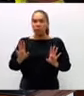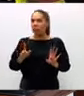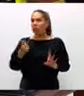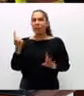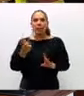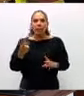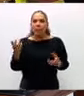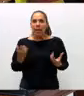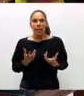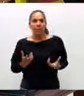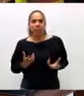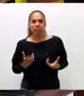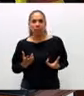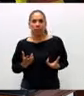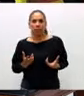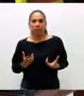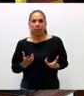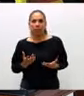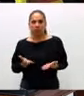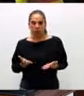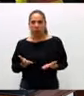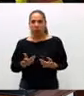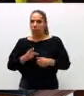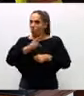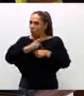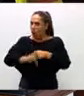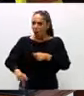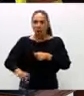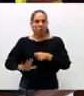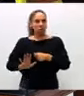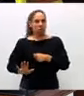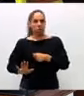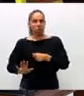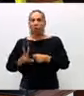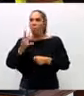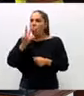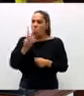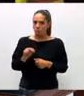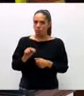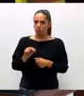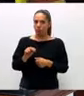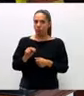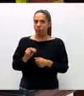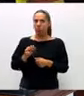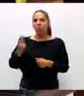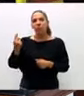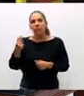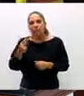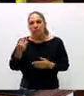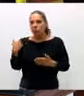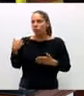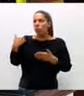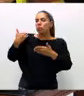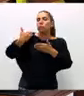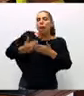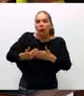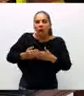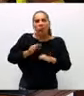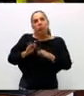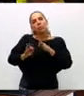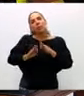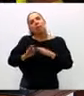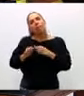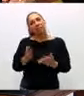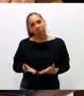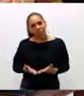No tendríamos que llegar a ese punto, no tendríamos que llegar al punto en donde nuestros estudiantes se van de la escuela